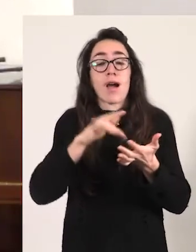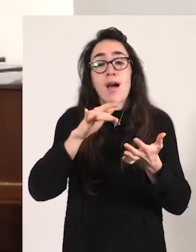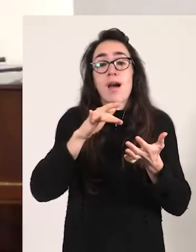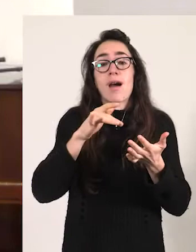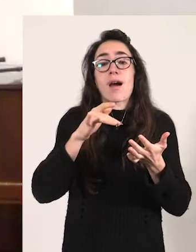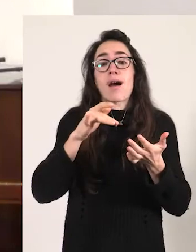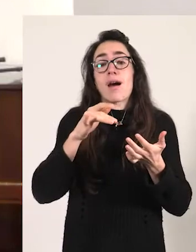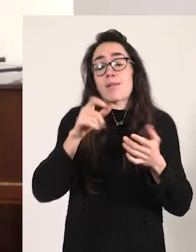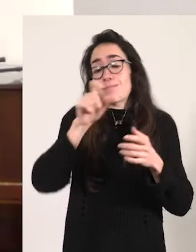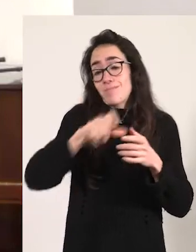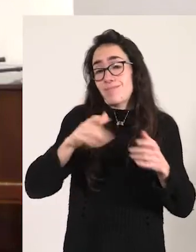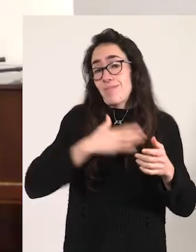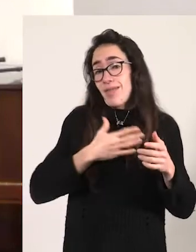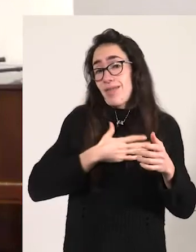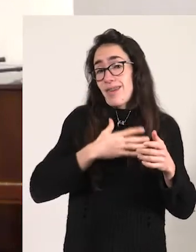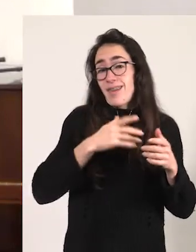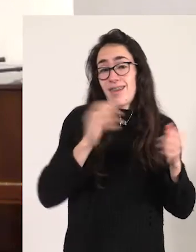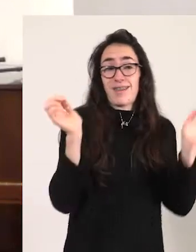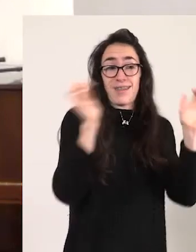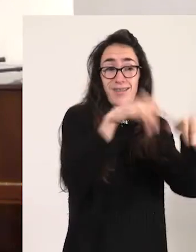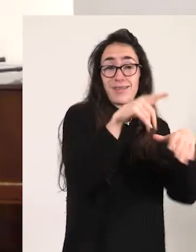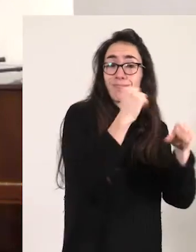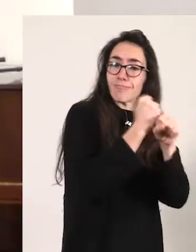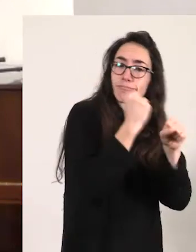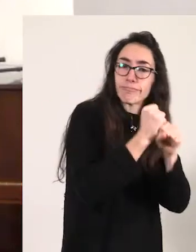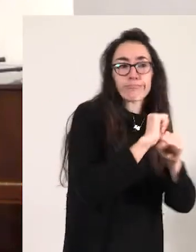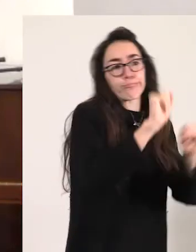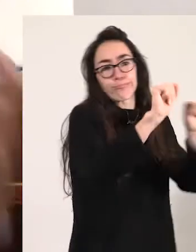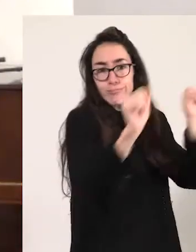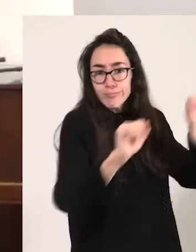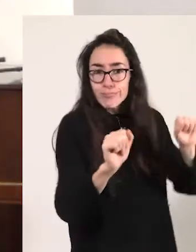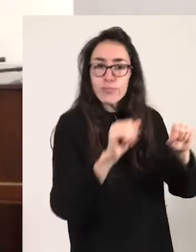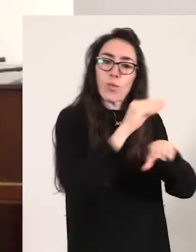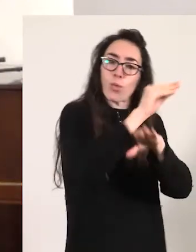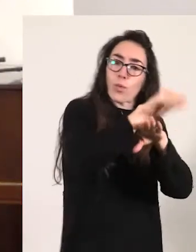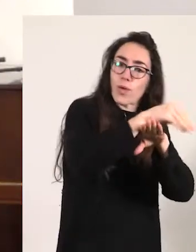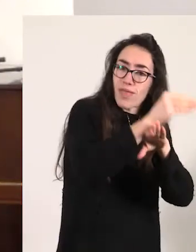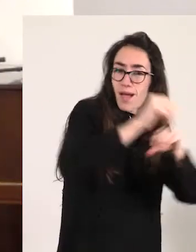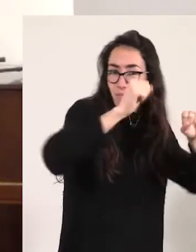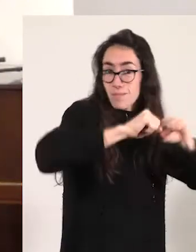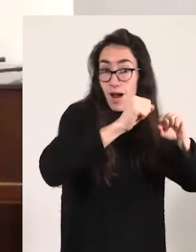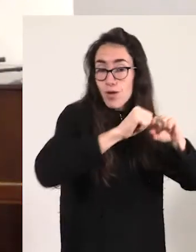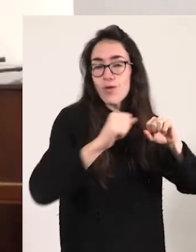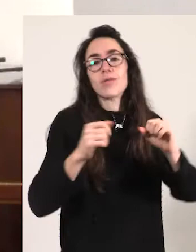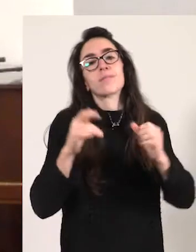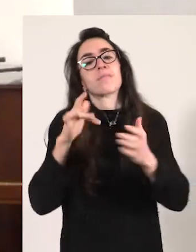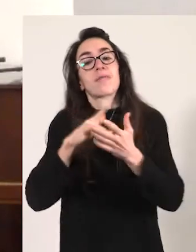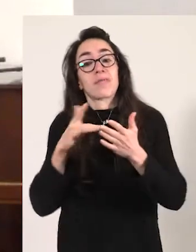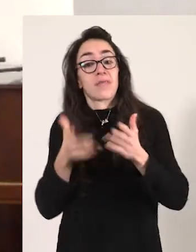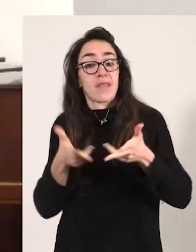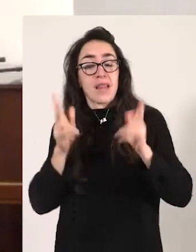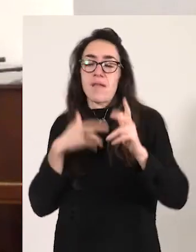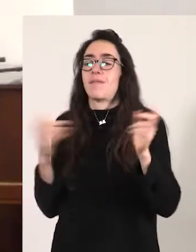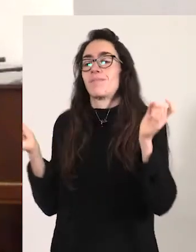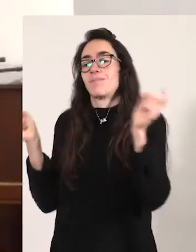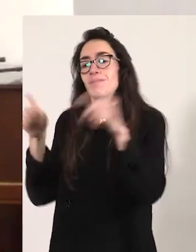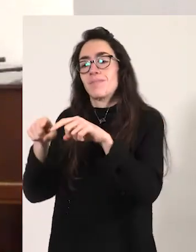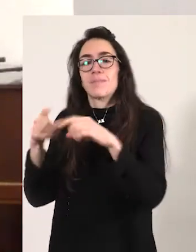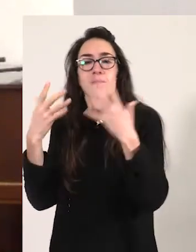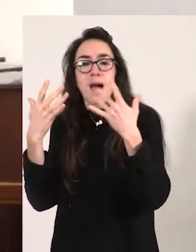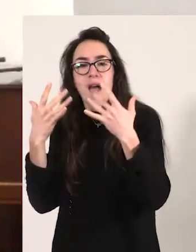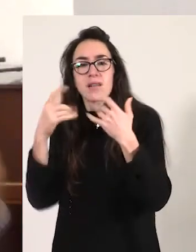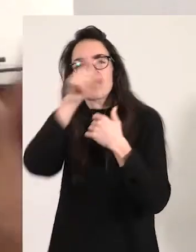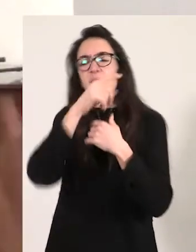se juntan el día que tenían libre los dominicanos y las dominicanas que trabajaban en esos jardines, en esas casas, cuidando a esas personas mayores, pues se juntaban